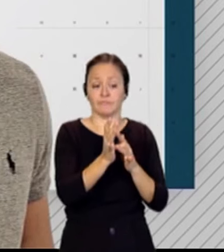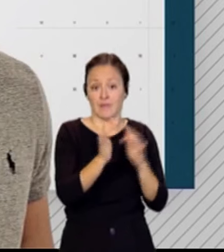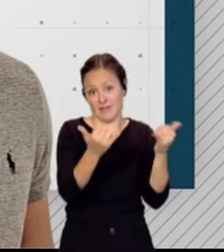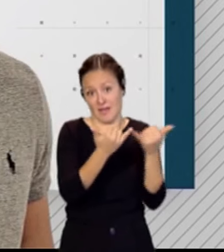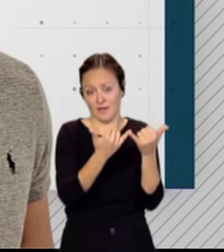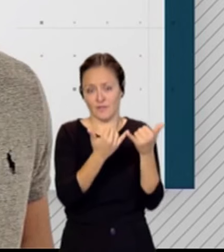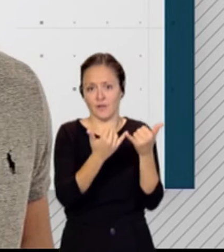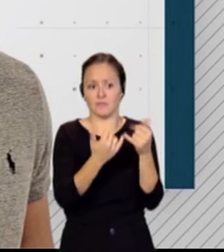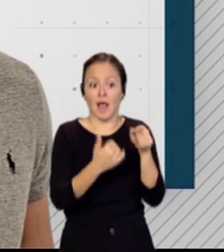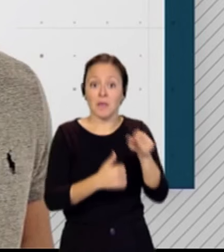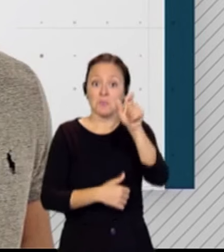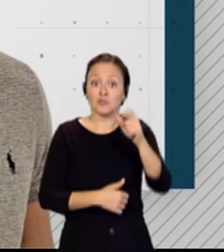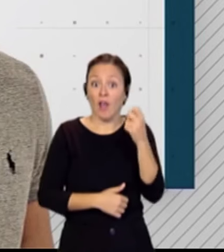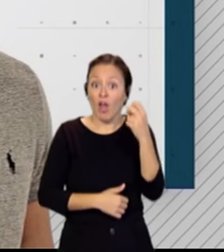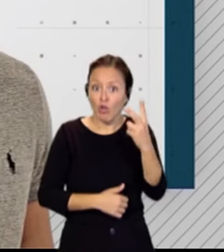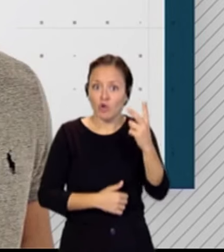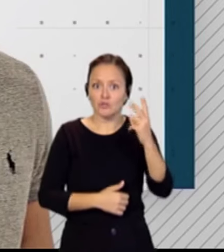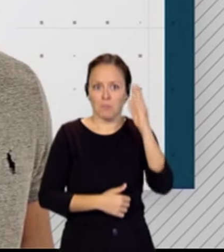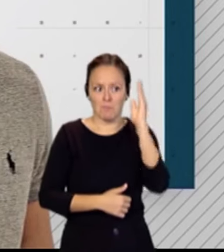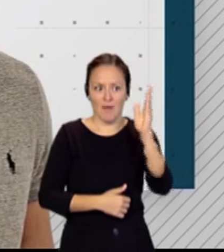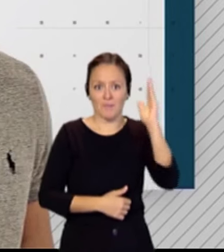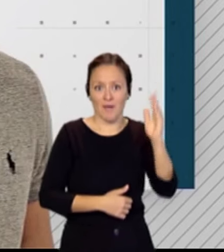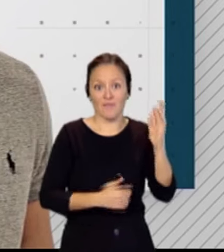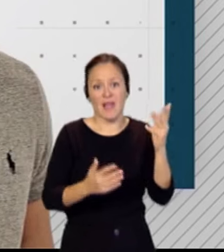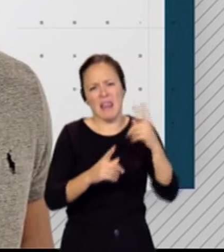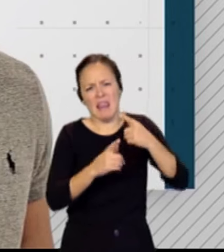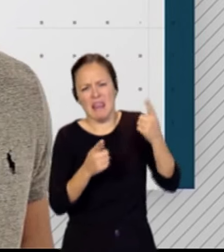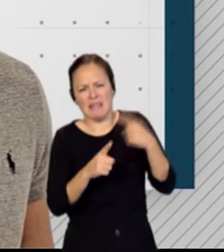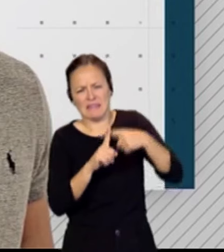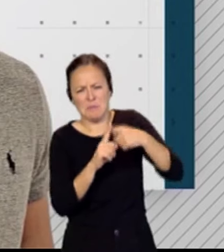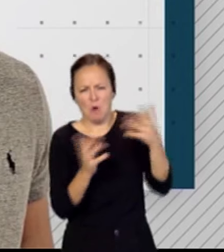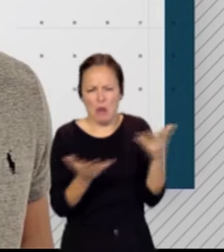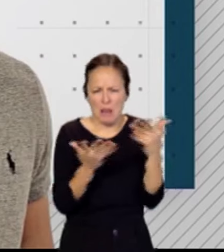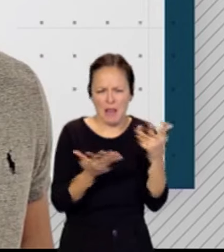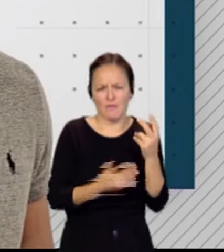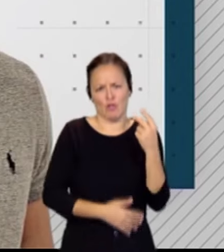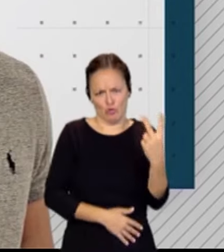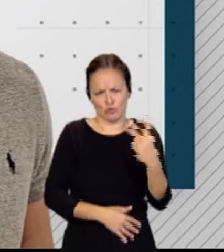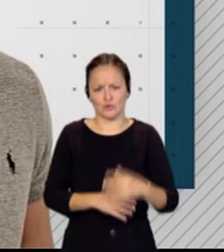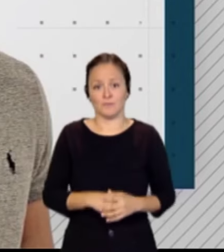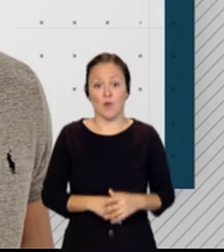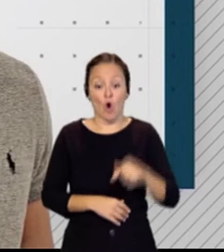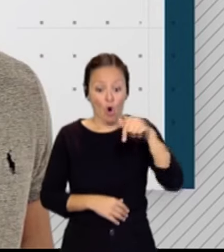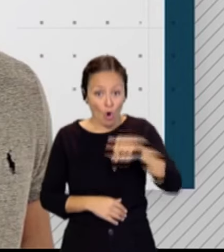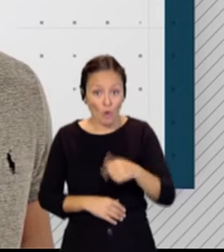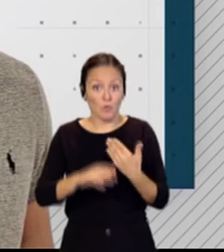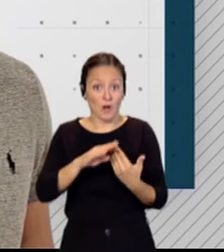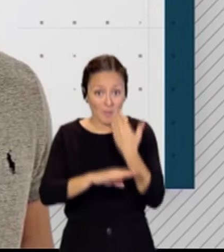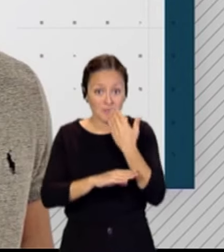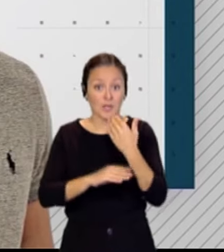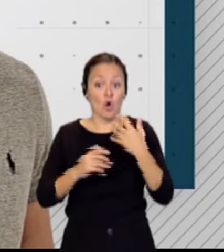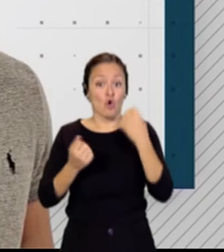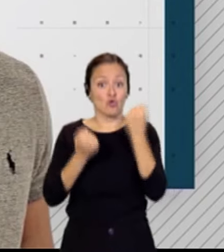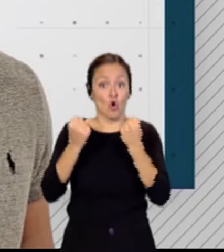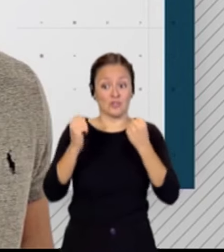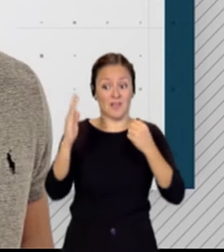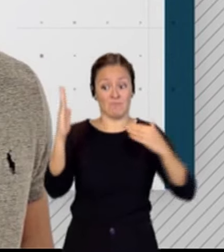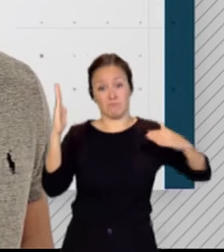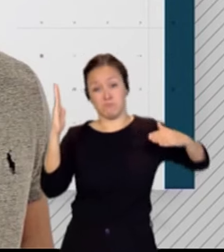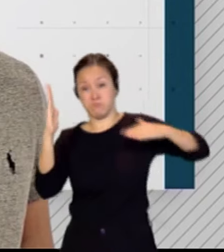leve dos personas y ya por último a primera hora de la mañana de hoy un coche colisiona contra un muro en la carretera gran canaria